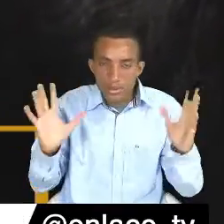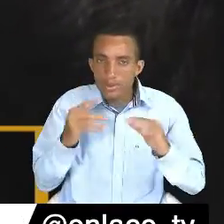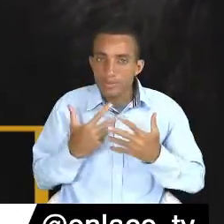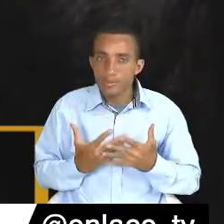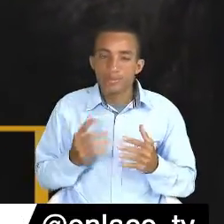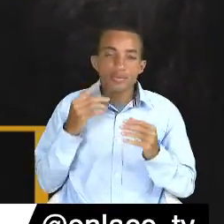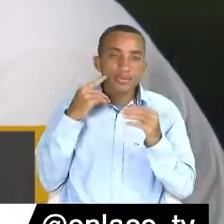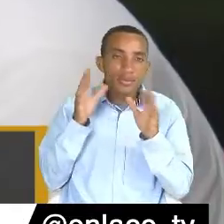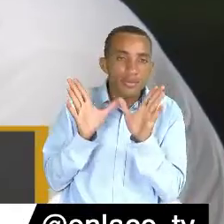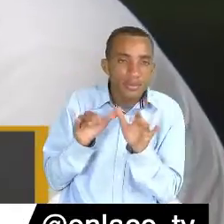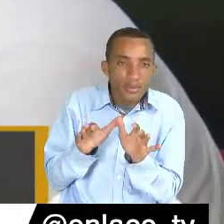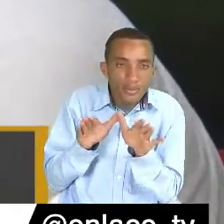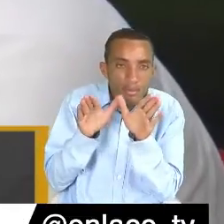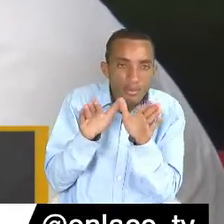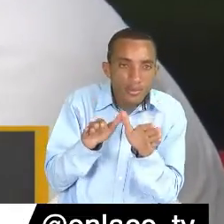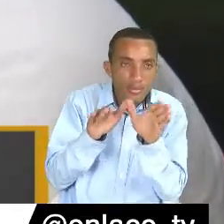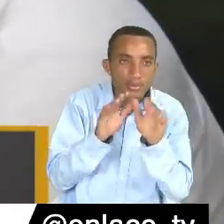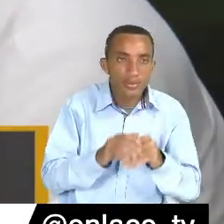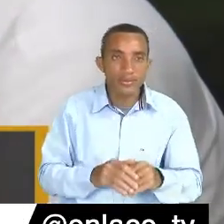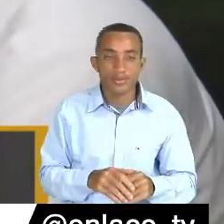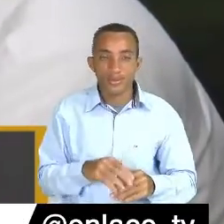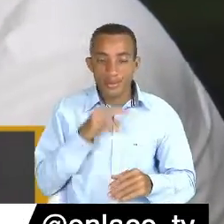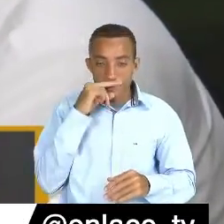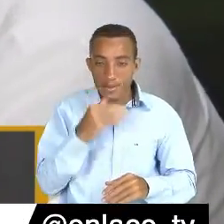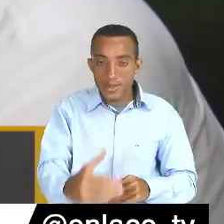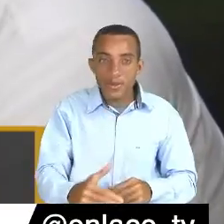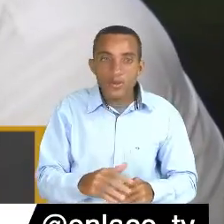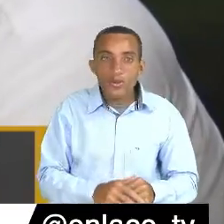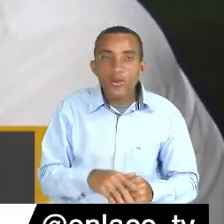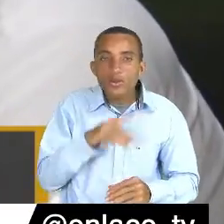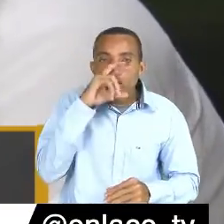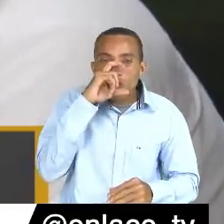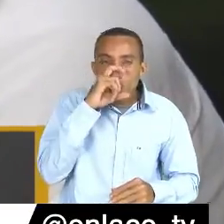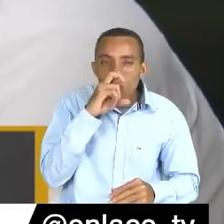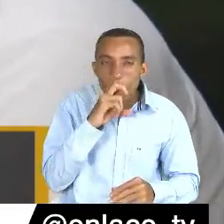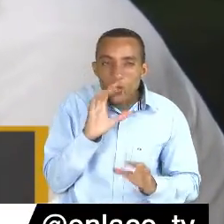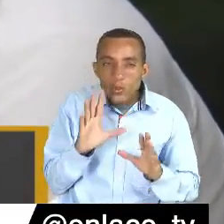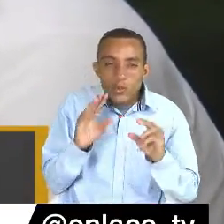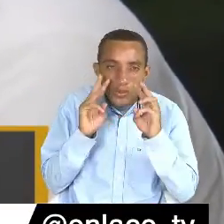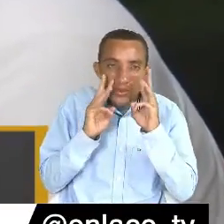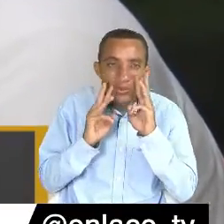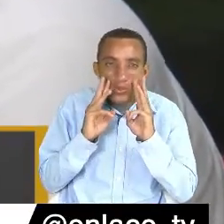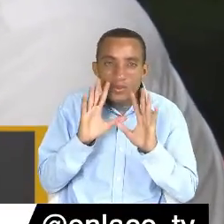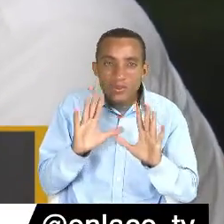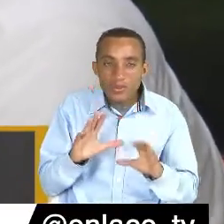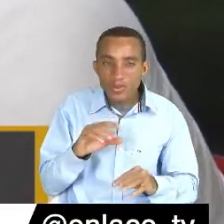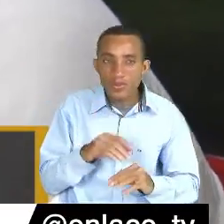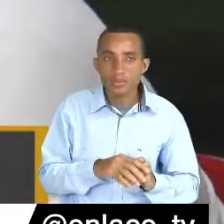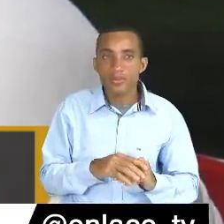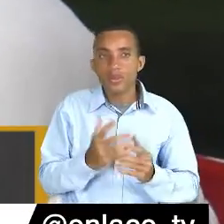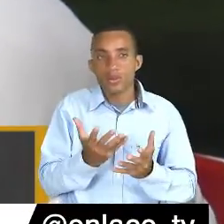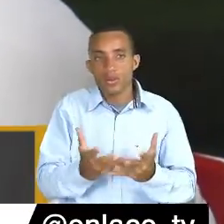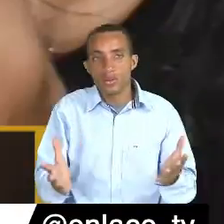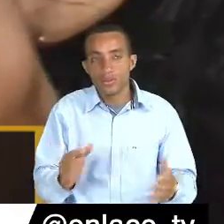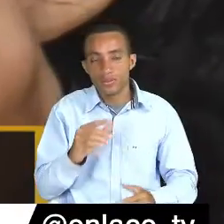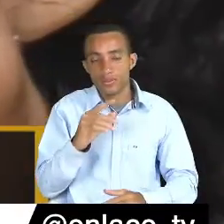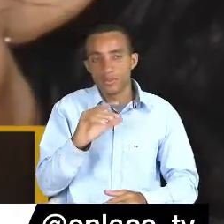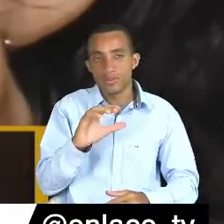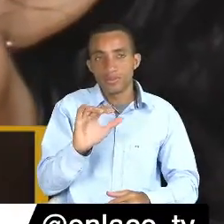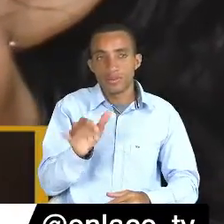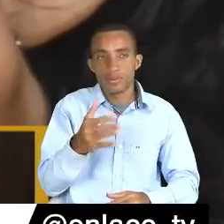dibujos prefieren? La Pepa, otras Pepas, mariposas, estrellitas, corazones. El Hello Kitty lo prefieren mucho.